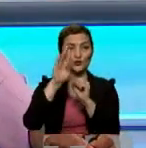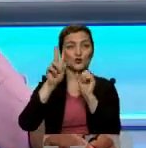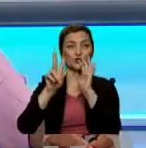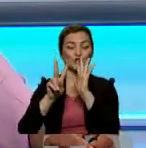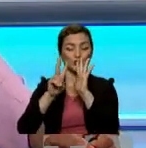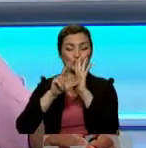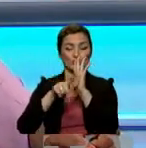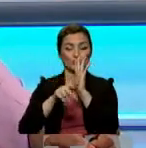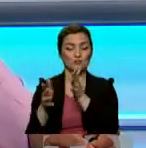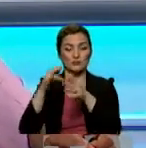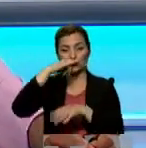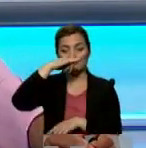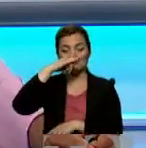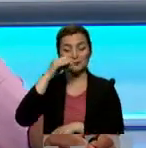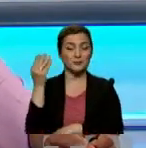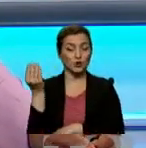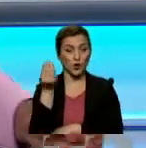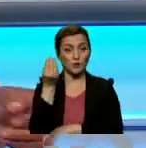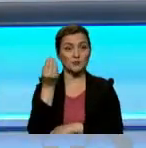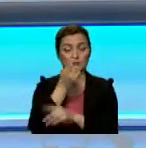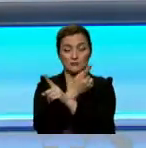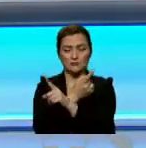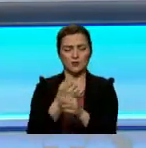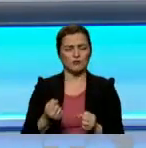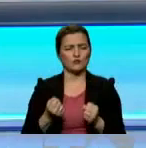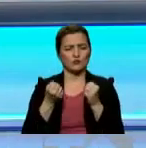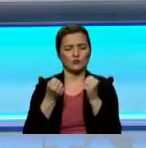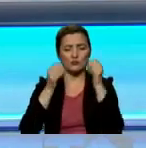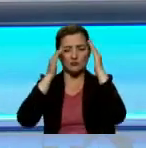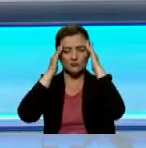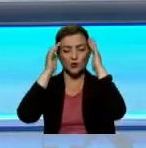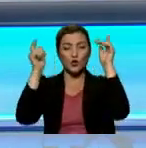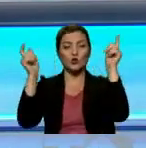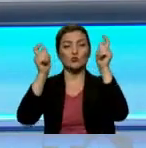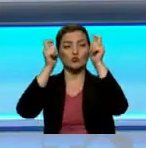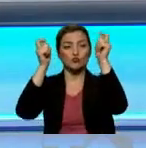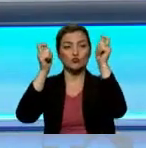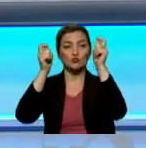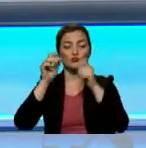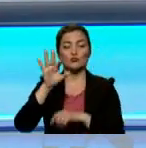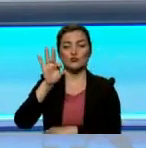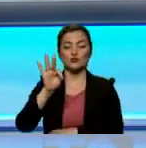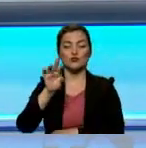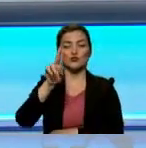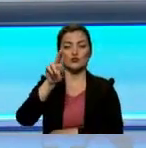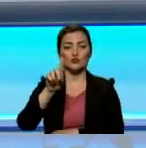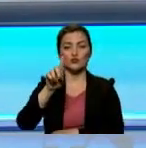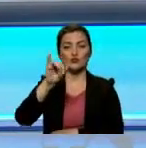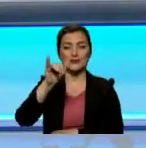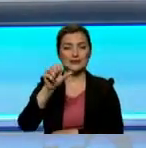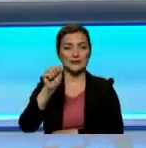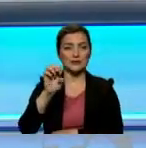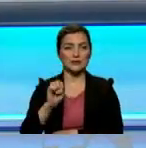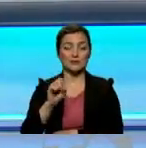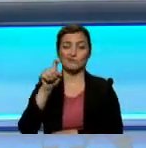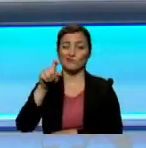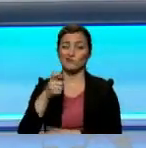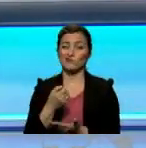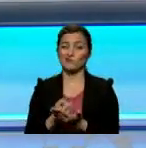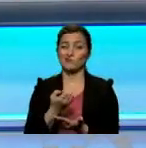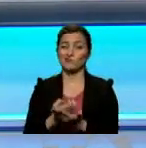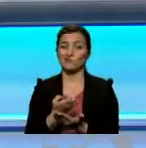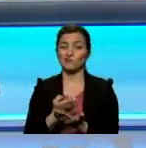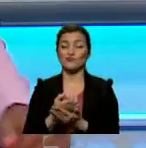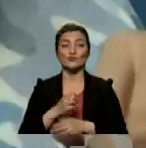8:42. En otros temas, niños y jóvenes con discapacidades severas son atendidos en la Fundación FUDICE, lo que demanda importantes recursos